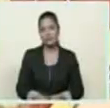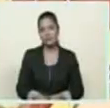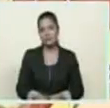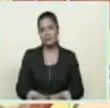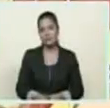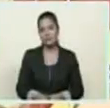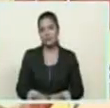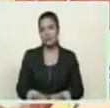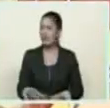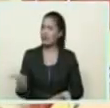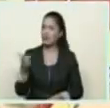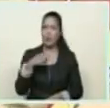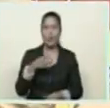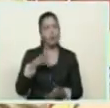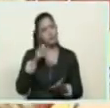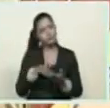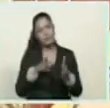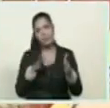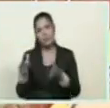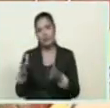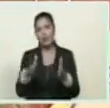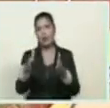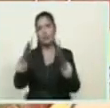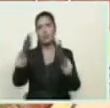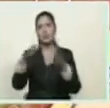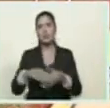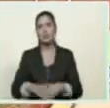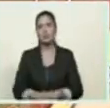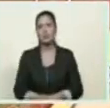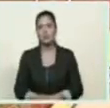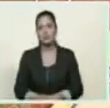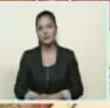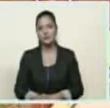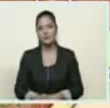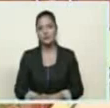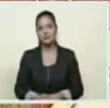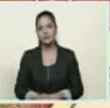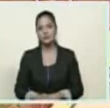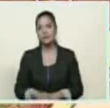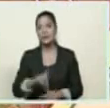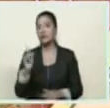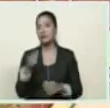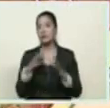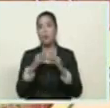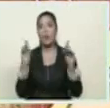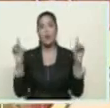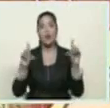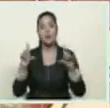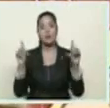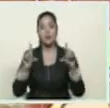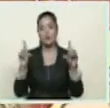y nos lanzamos por los caminos todas las televisoras